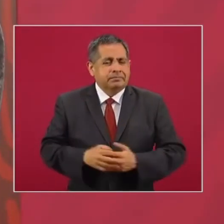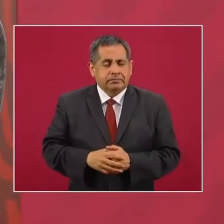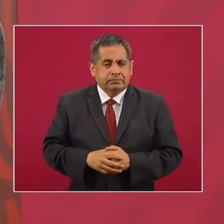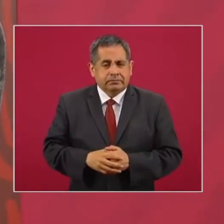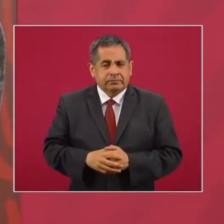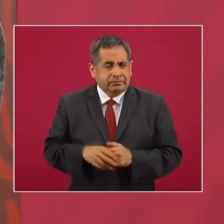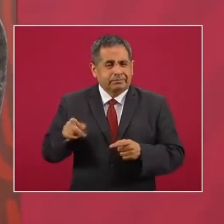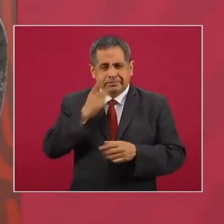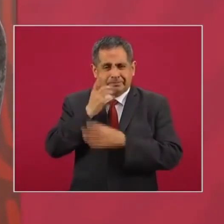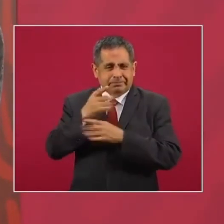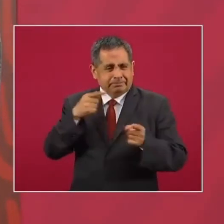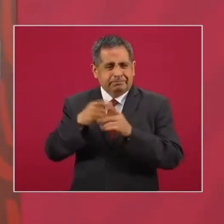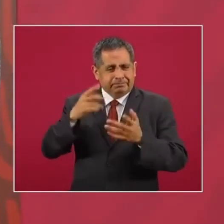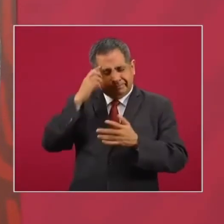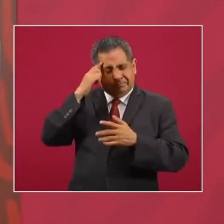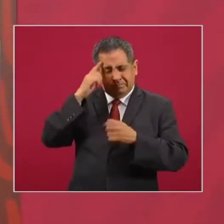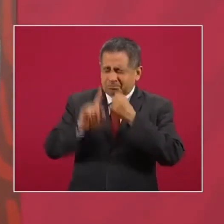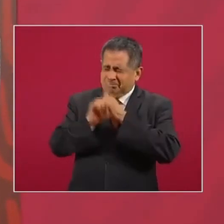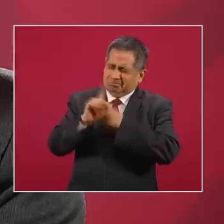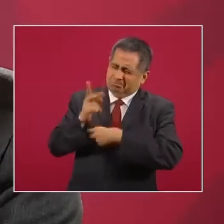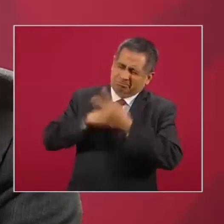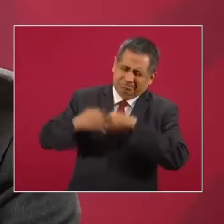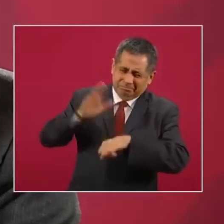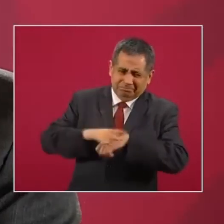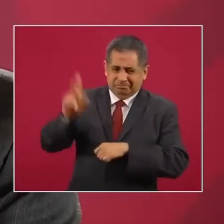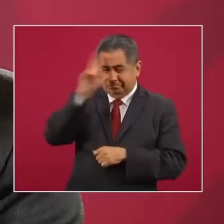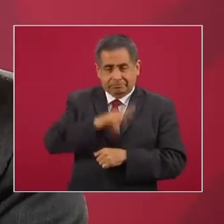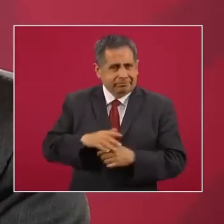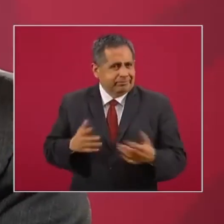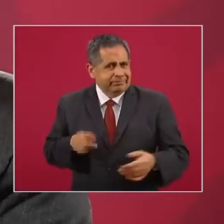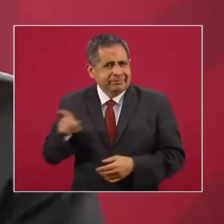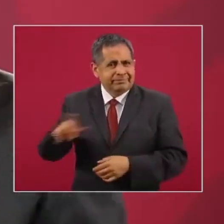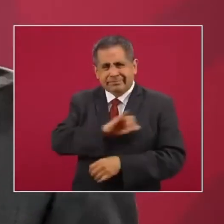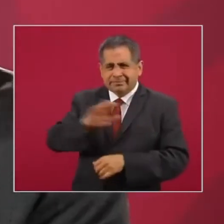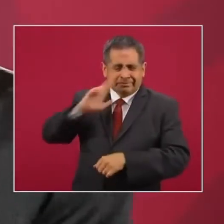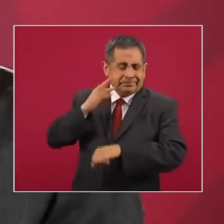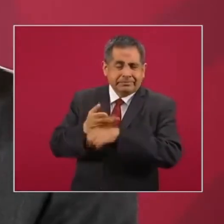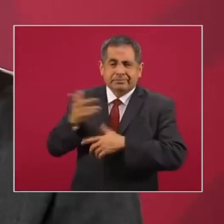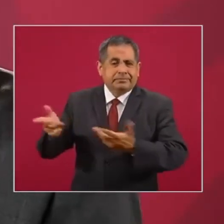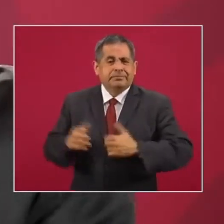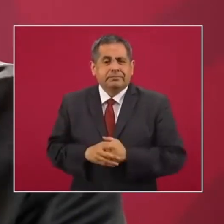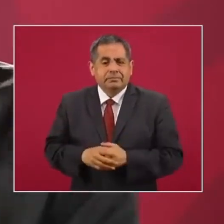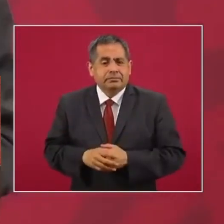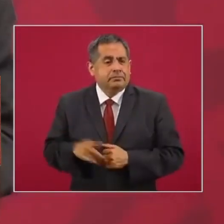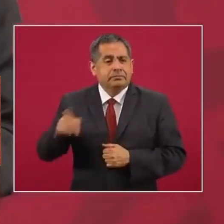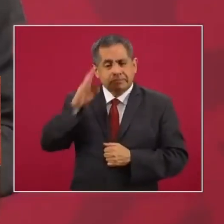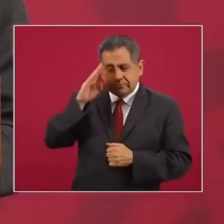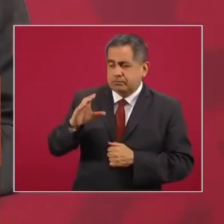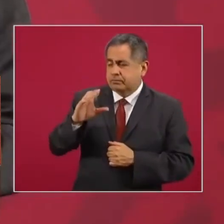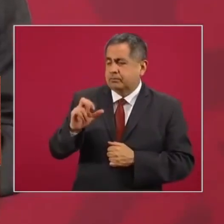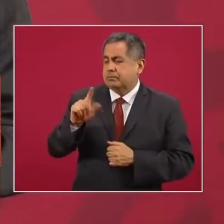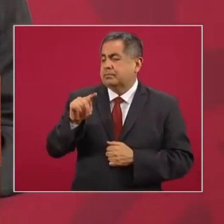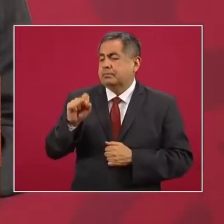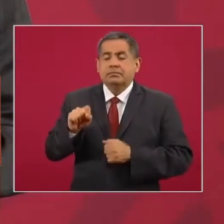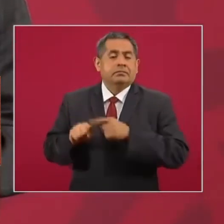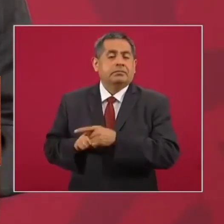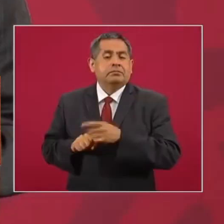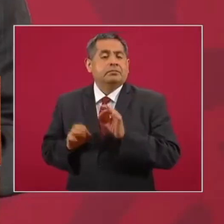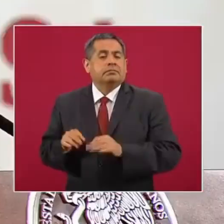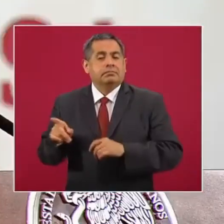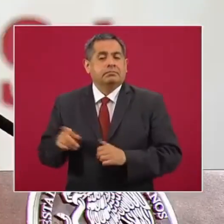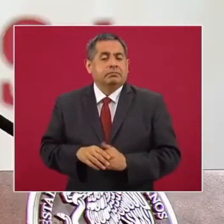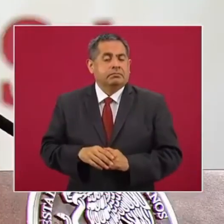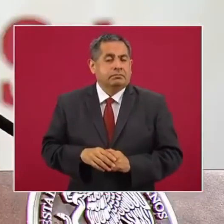un huracán, fase 5. El nivel de irresponsabilidad. El señor Carstens, sin duda,